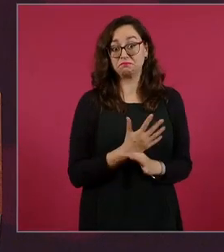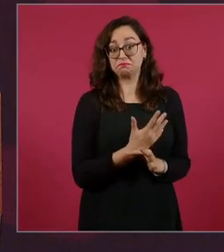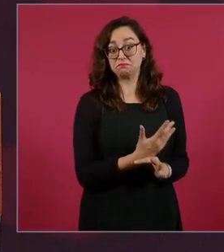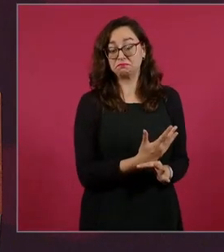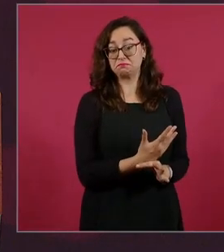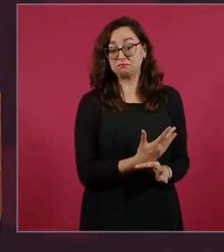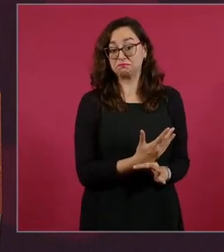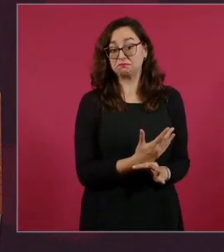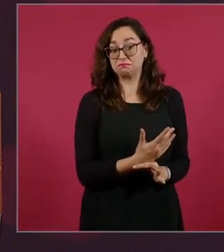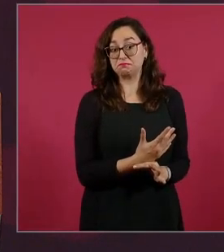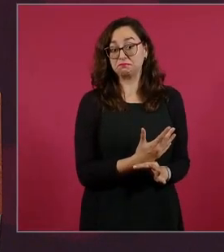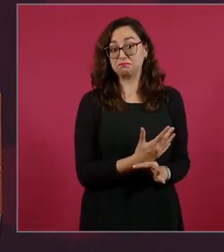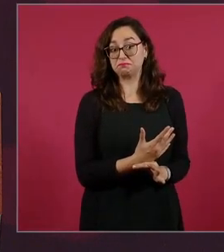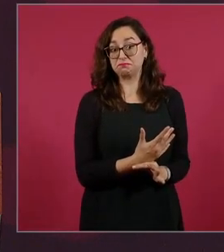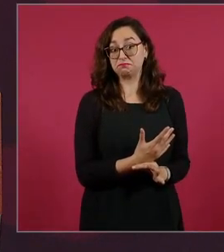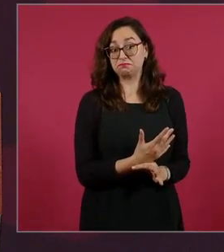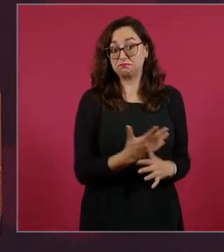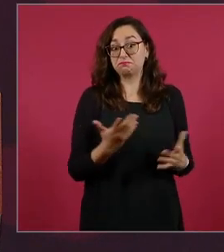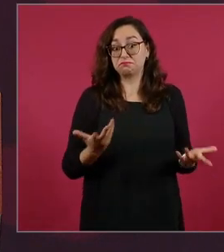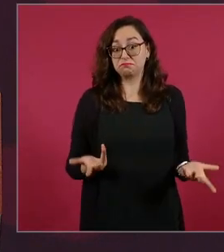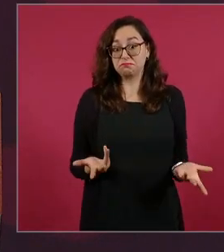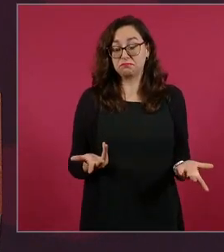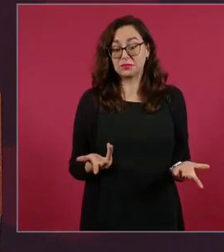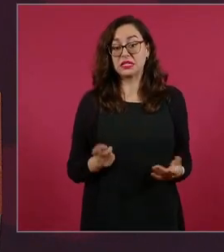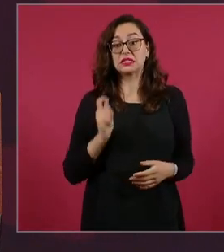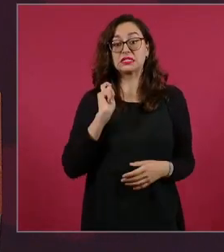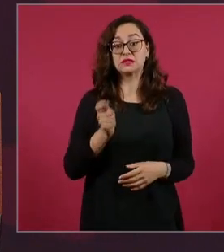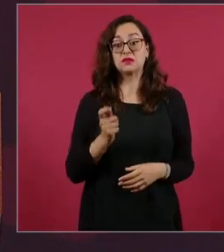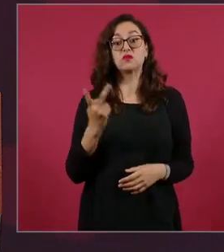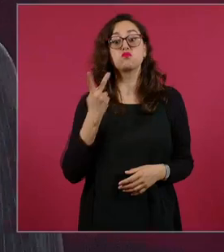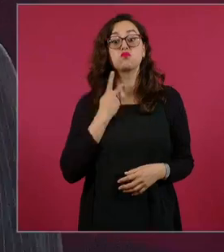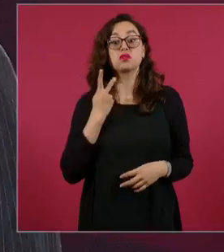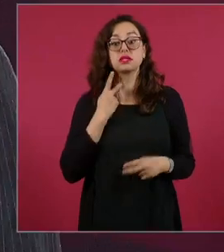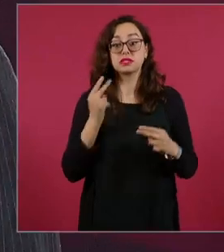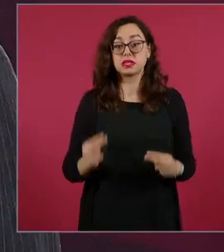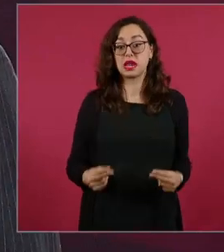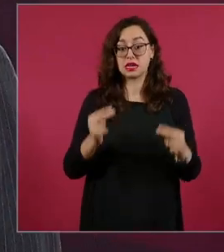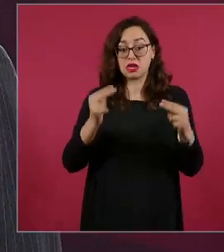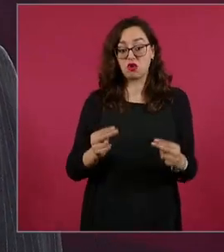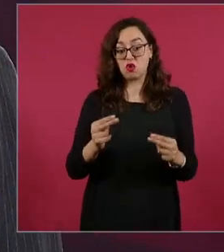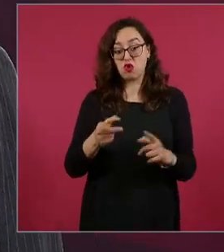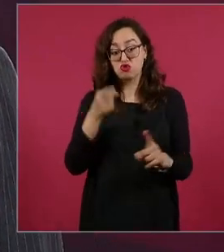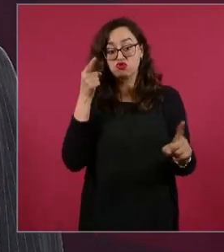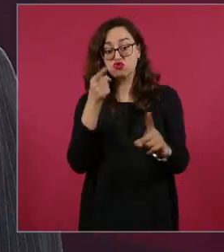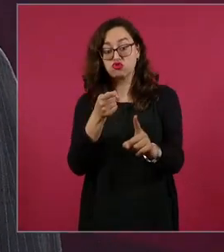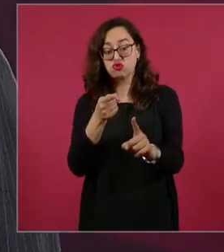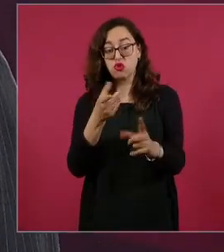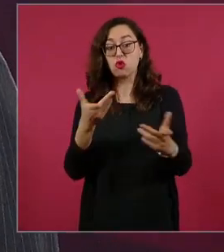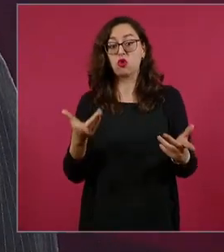Que no aceptan Ya la política Que Impusieron